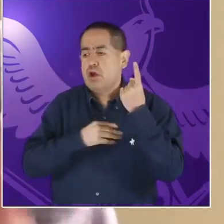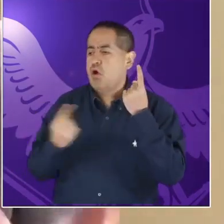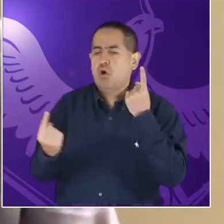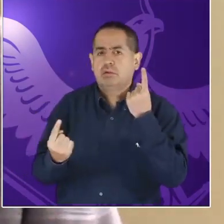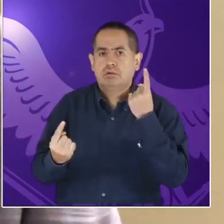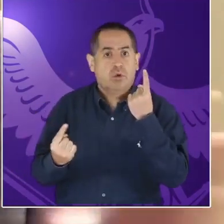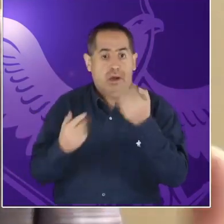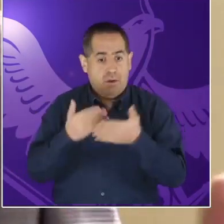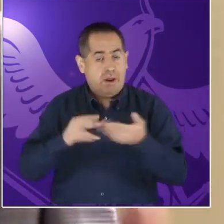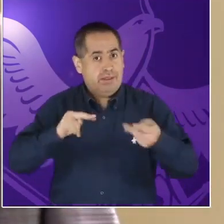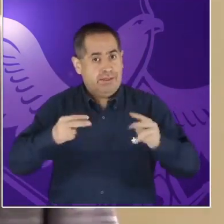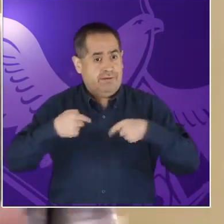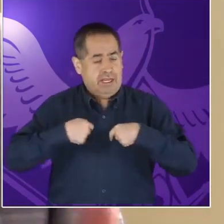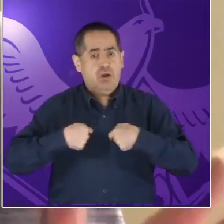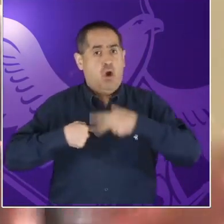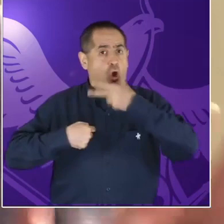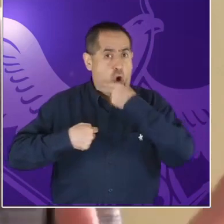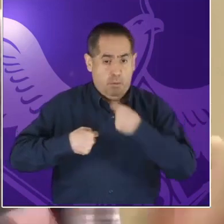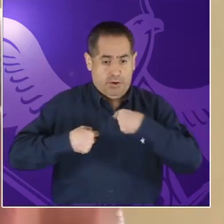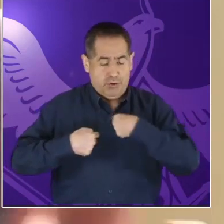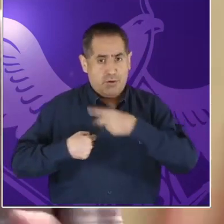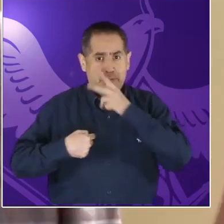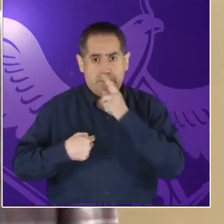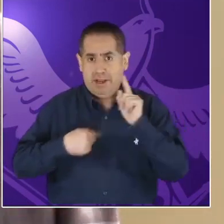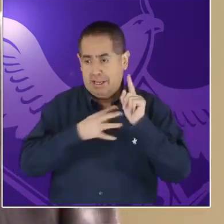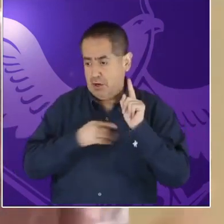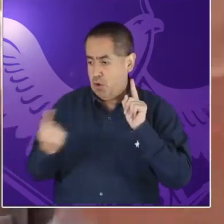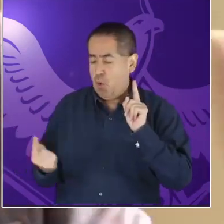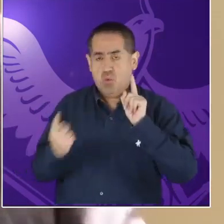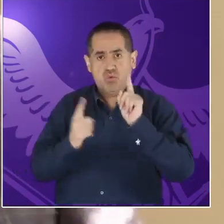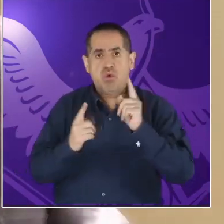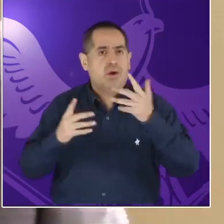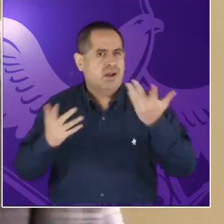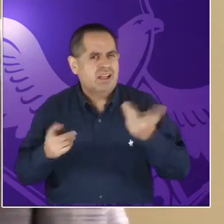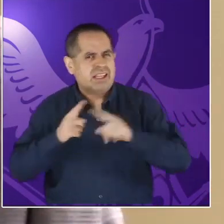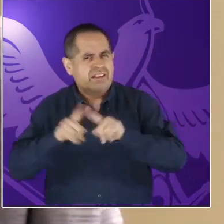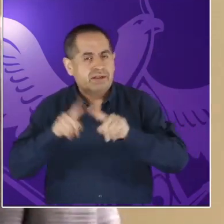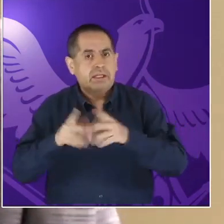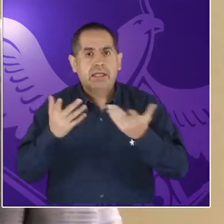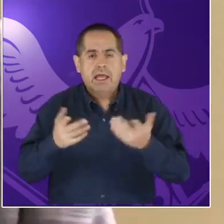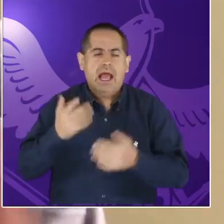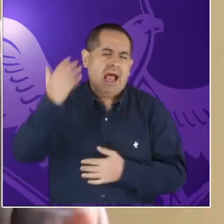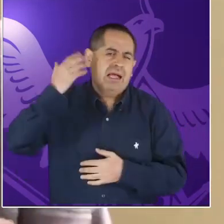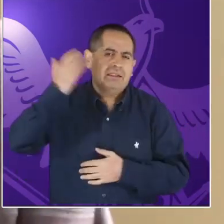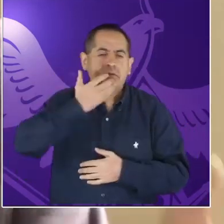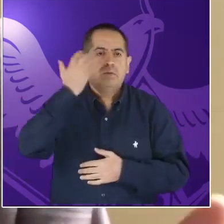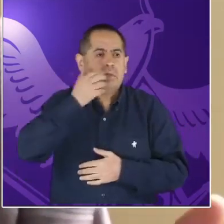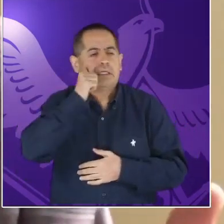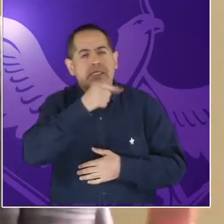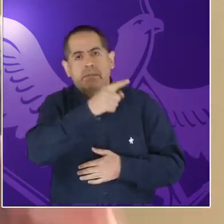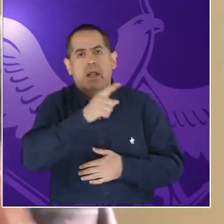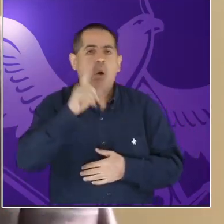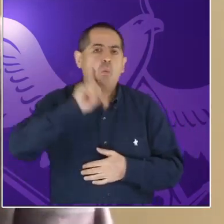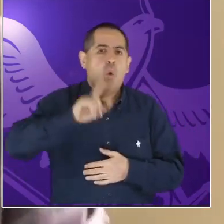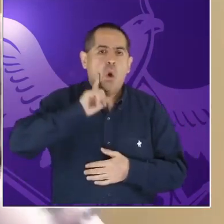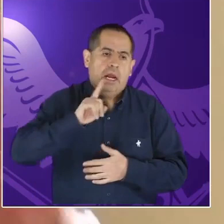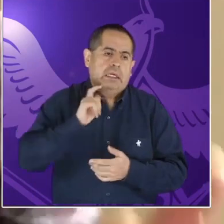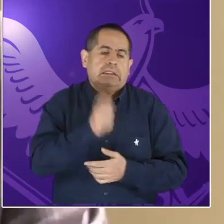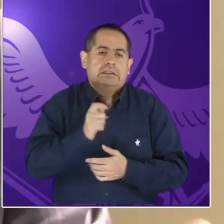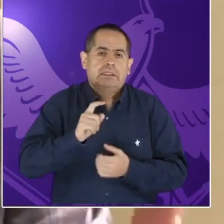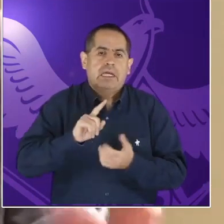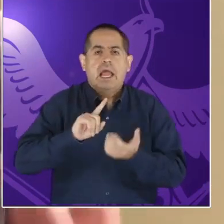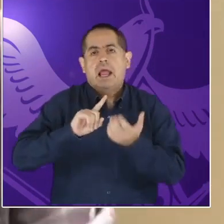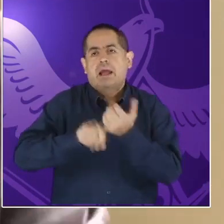rol de la maternidad, ¿no? Que bueno, pues tiene toda una cuestión muy importante, pero además también porque las mujeres, pues por